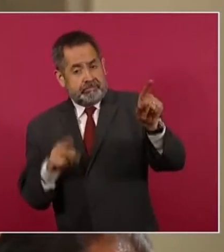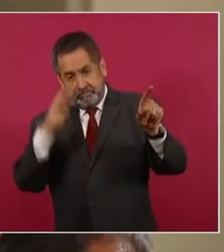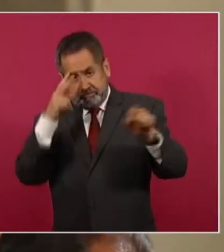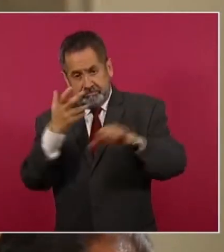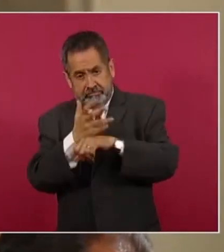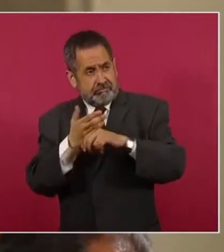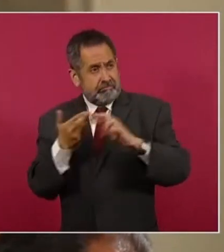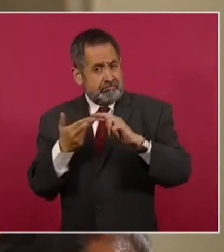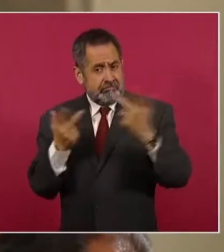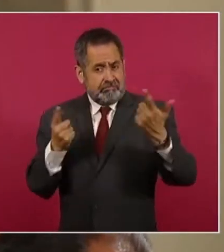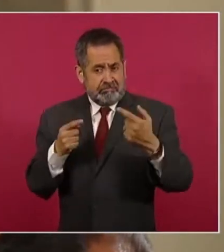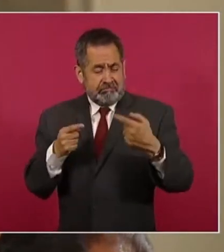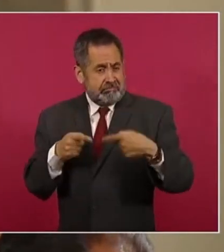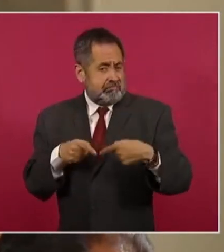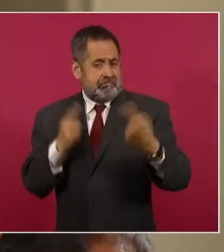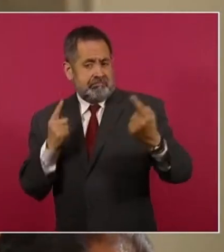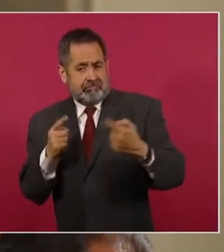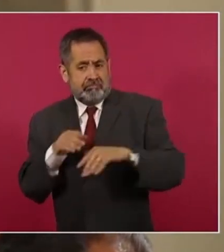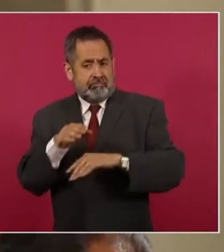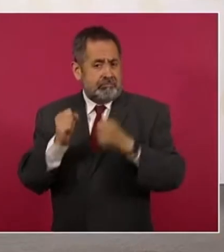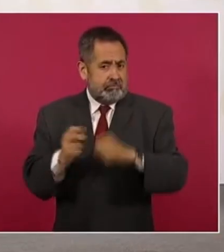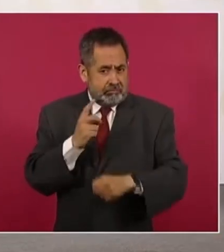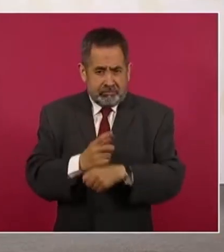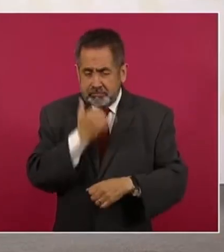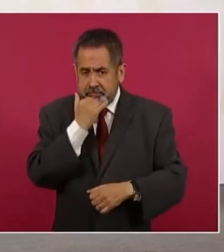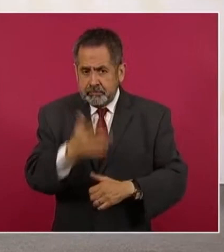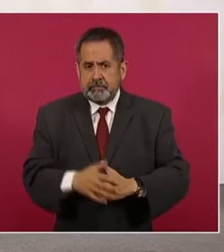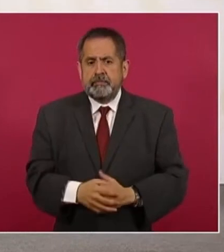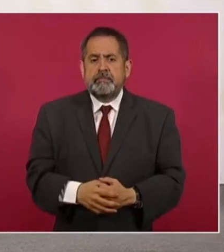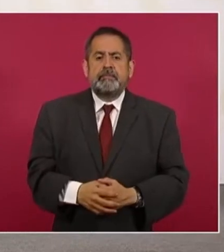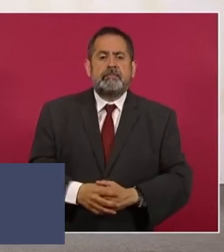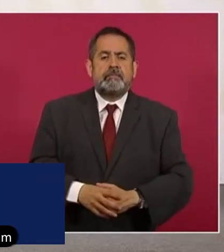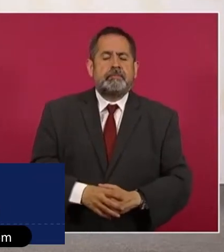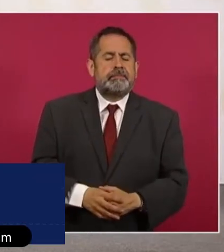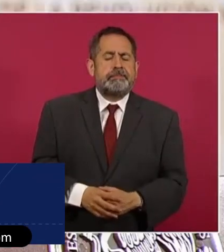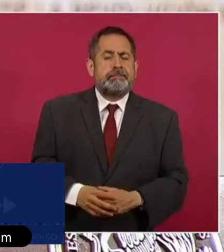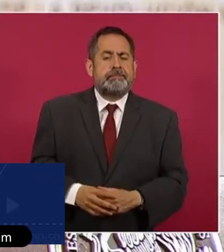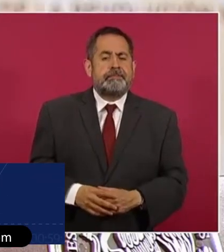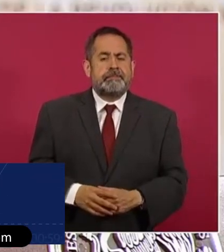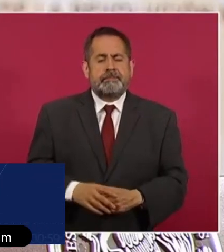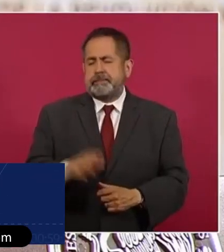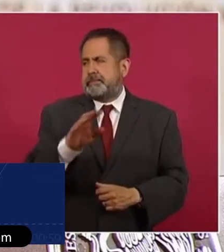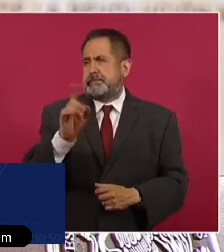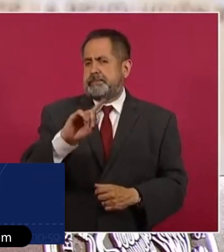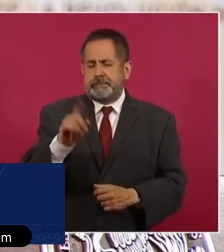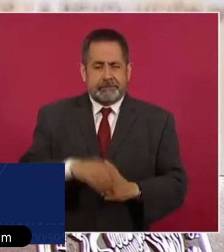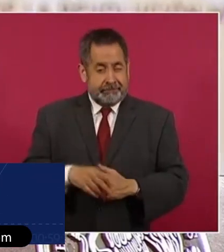el crimen organizado. Debido a ello, se tomó la decisión de disolverla hace más de un año. Eso sucedió hace